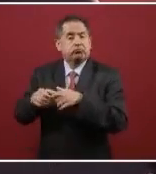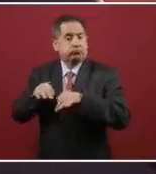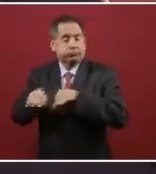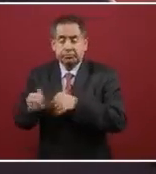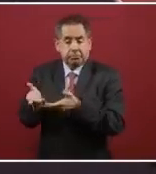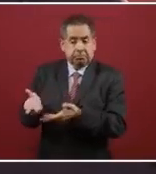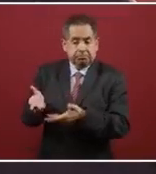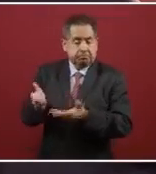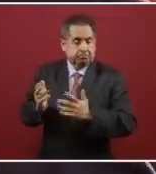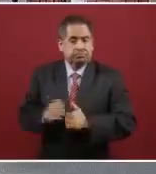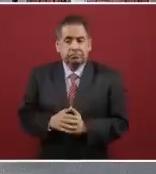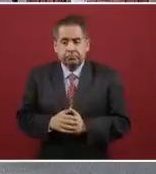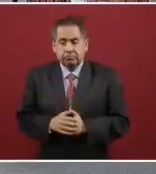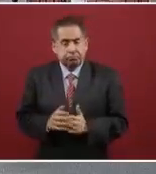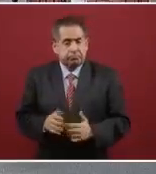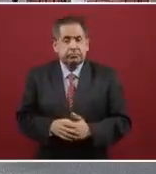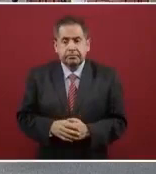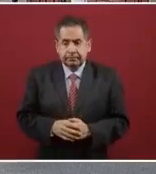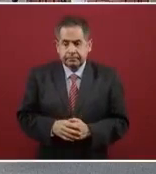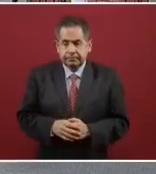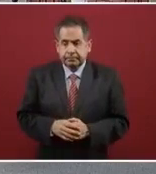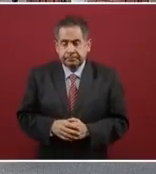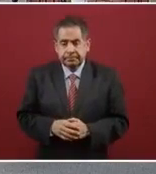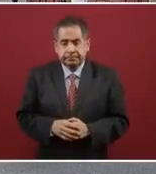Trabajo. Esto